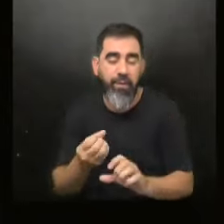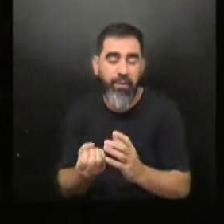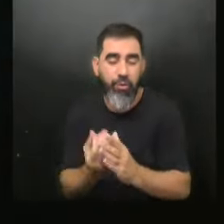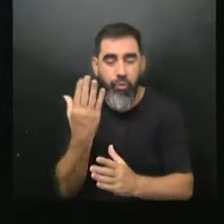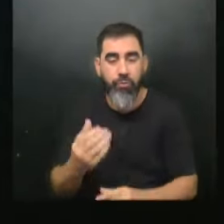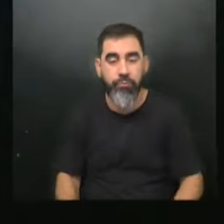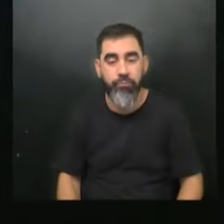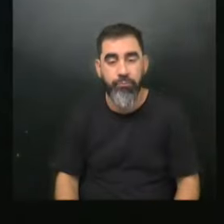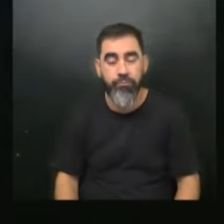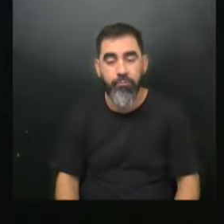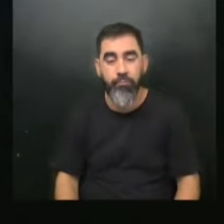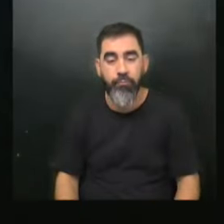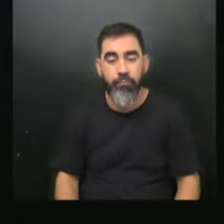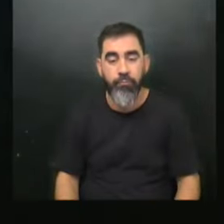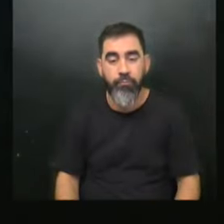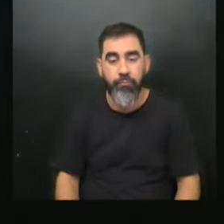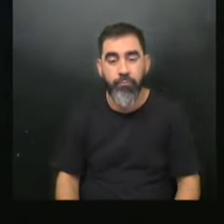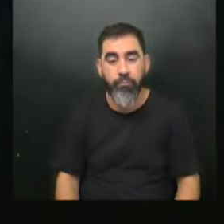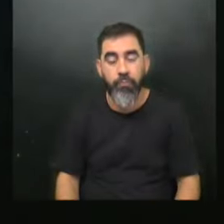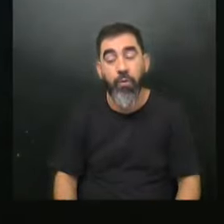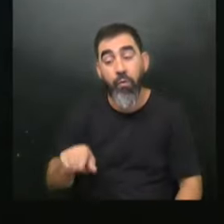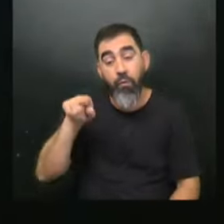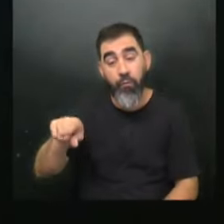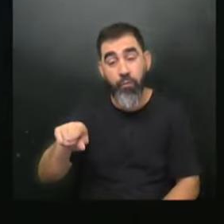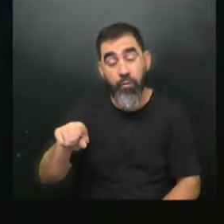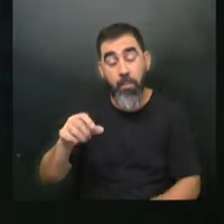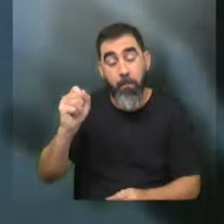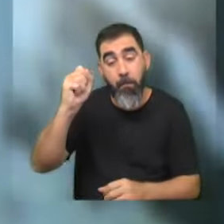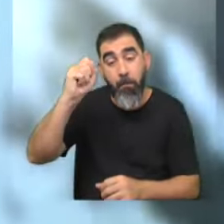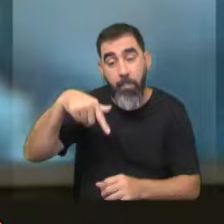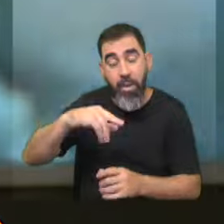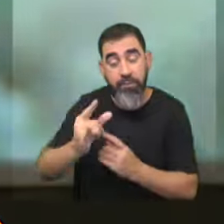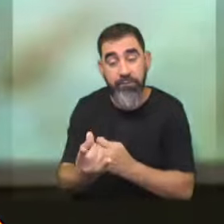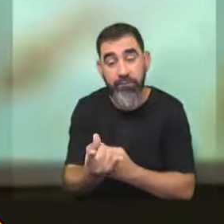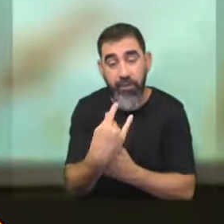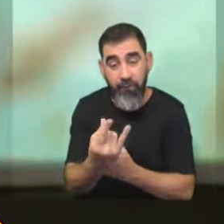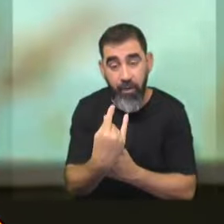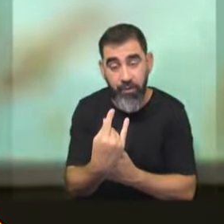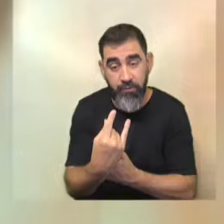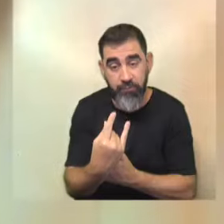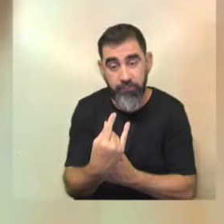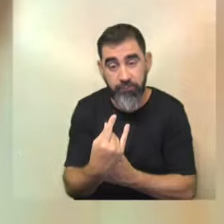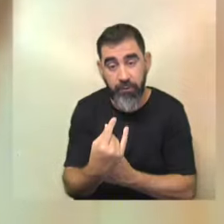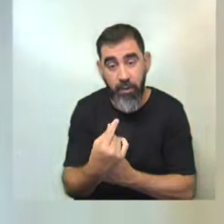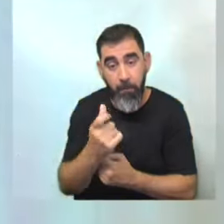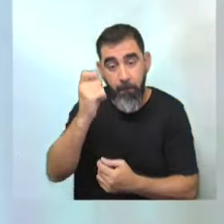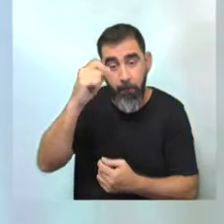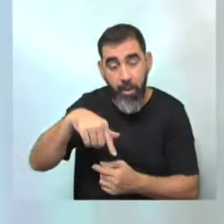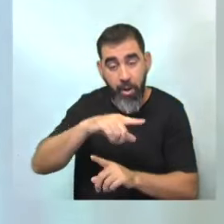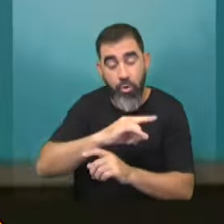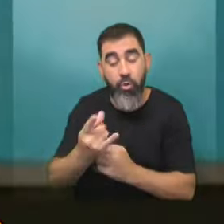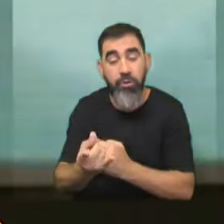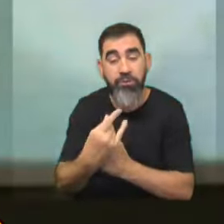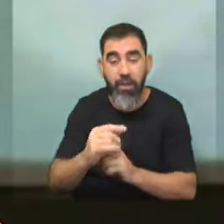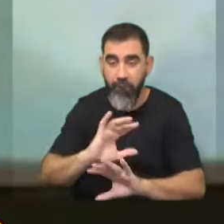Dos cosas antes que se nos termine el tiempo. Vos estás integrado al plan Ceibal, además. Sí. Y dije plan y ya no se llama más plan. Ahora es Ceibal. Ceibal